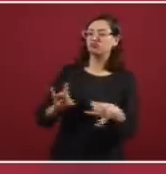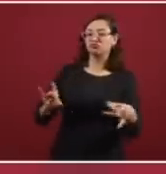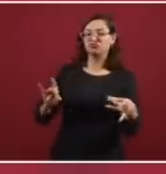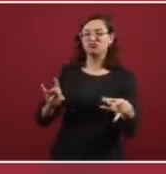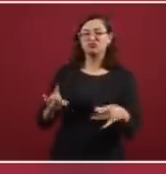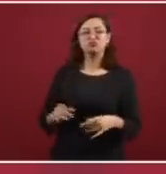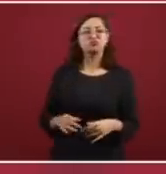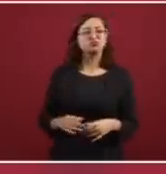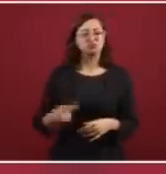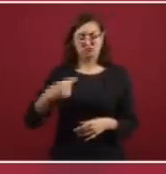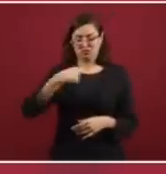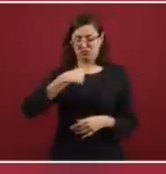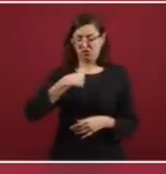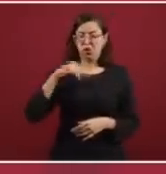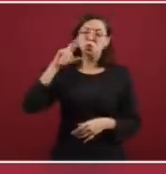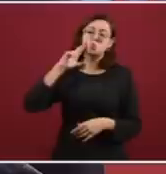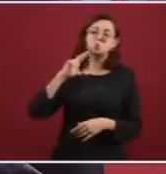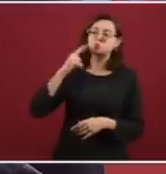que es racismo